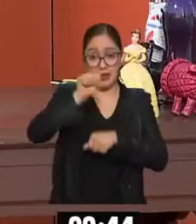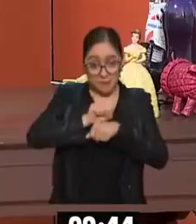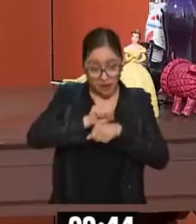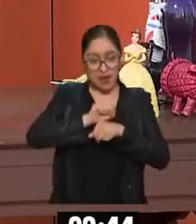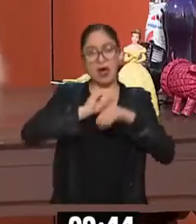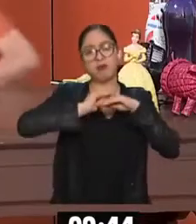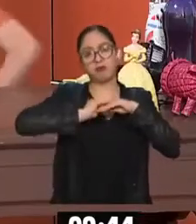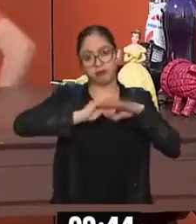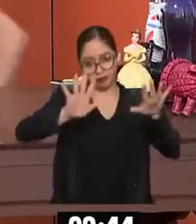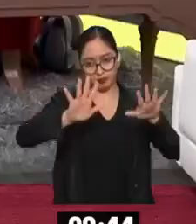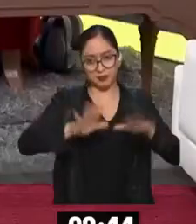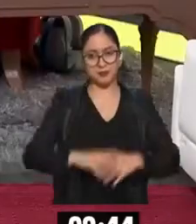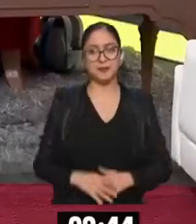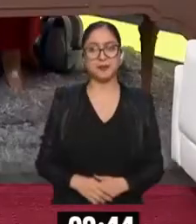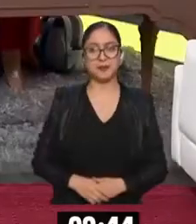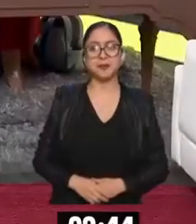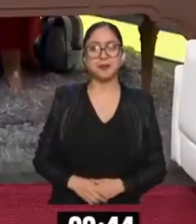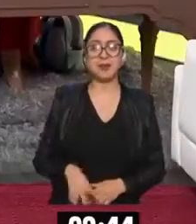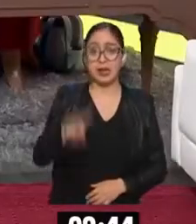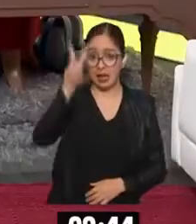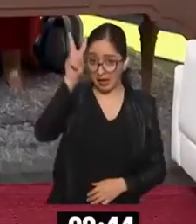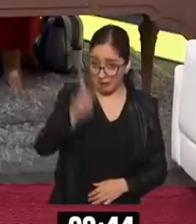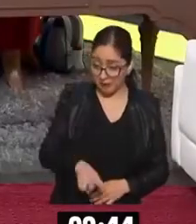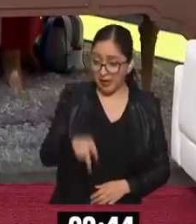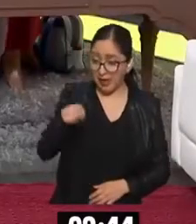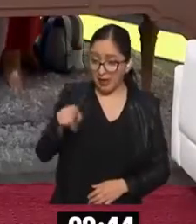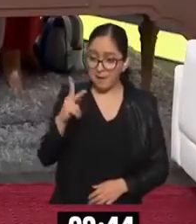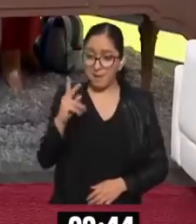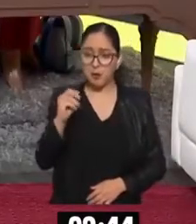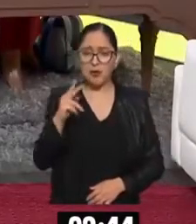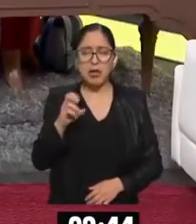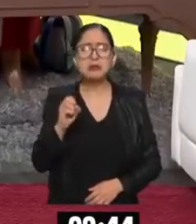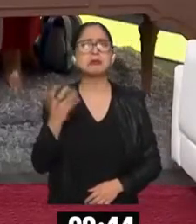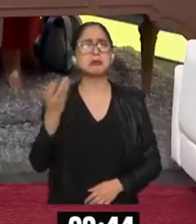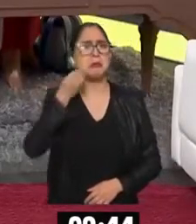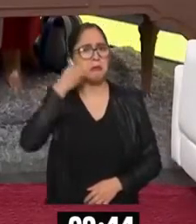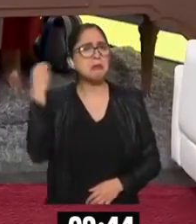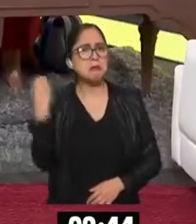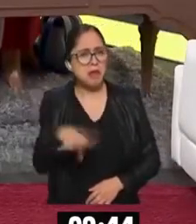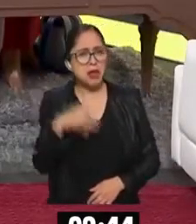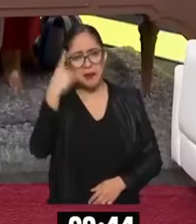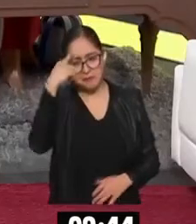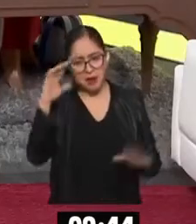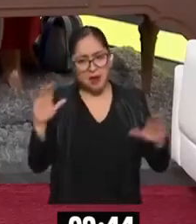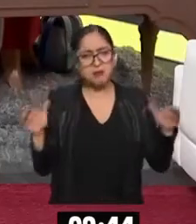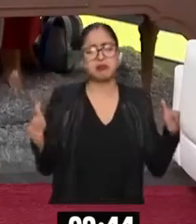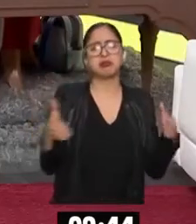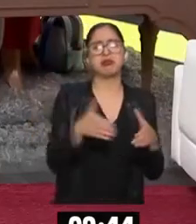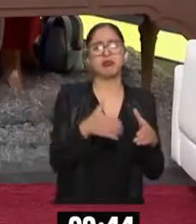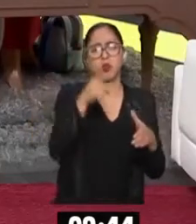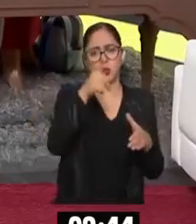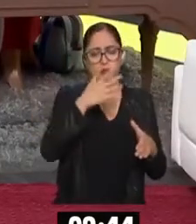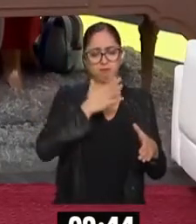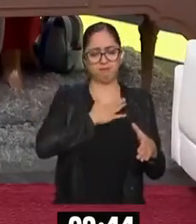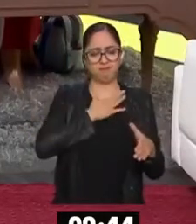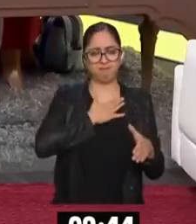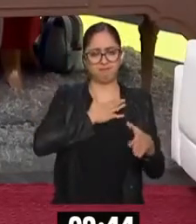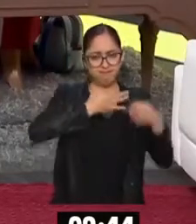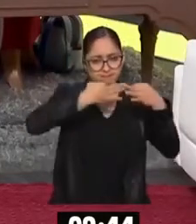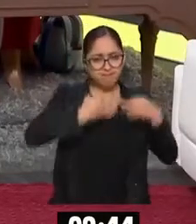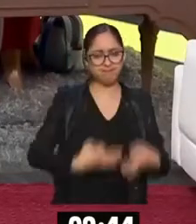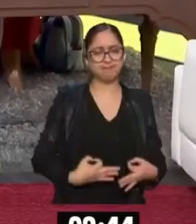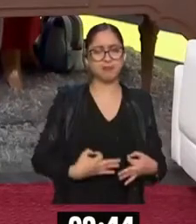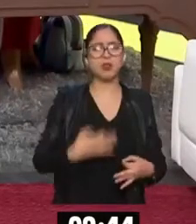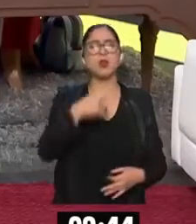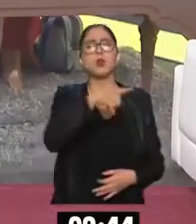Pues es un muy bonito ejercicio esto de los podcasts para crear comunidad. ¿Cómo lo encontramos? Para crear una marca personal. Así